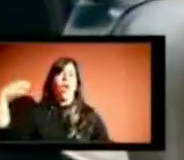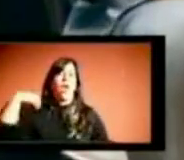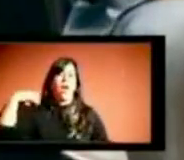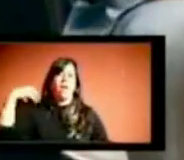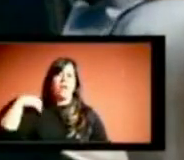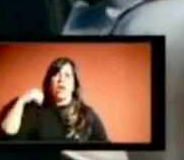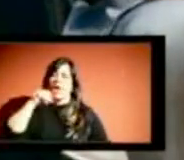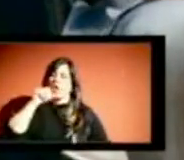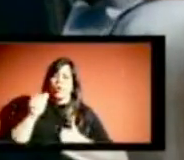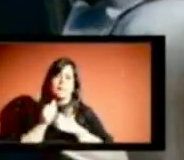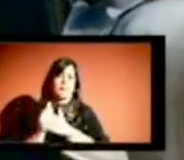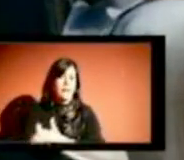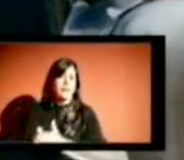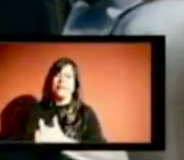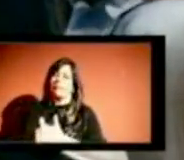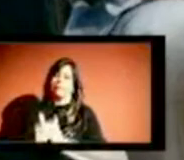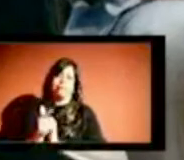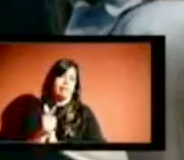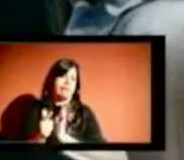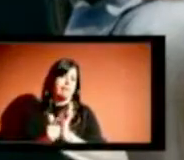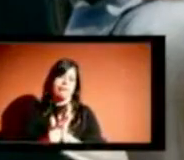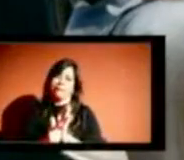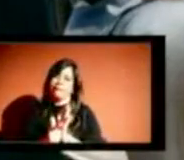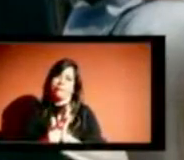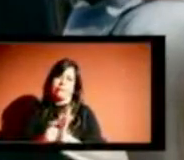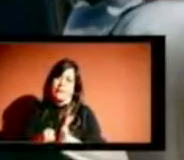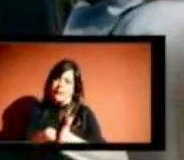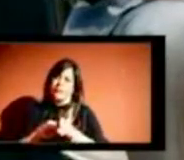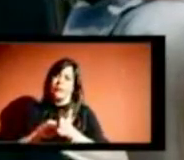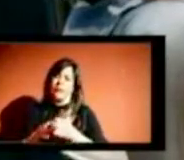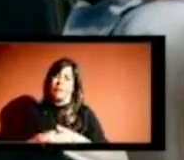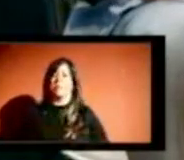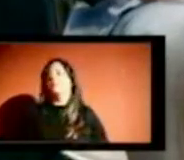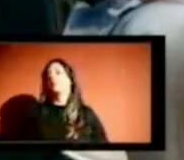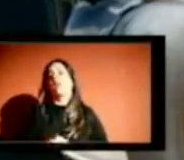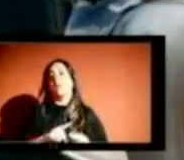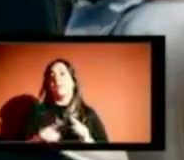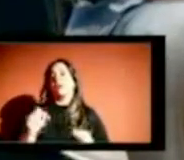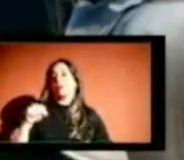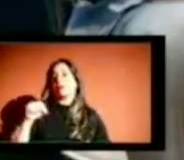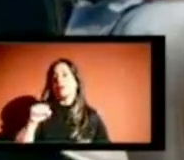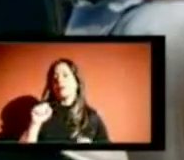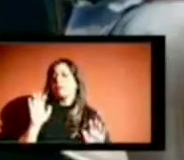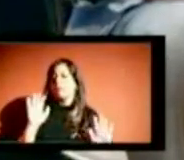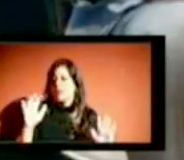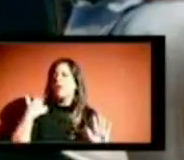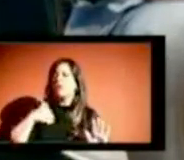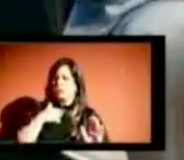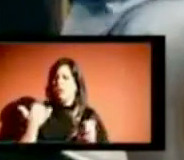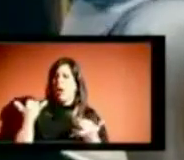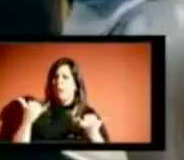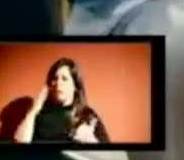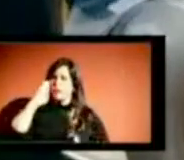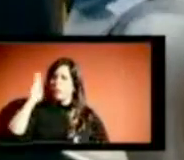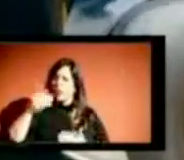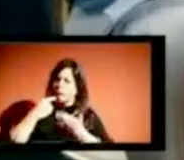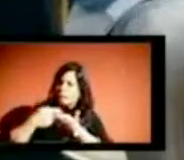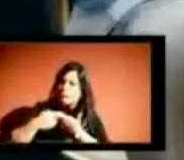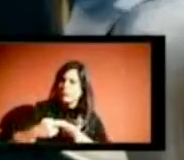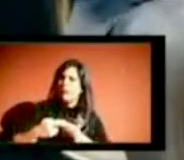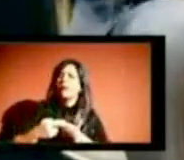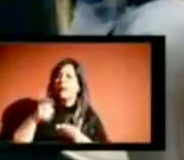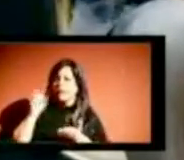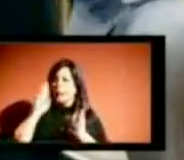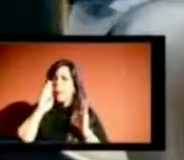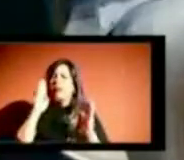están honrando cumpliendo con ese requerimiento. Pero sí, mira, vamos a tomar cartas en el asunto. Es un reclamo que tenemos